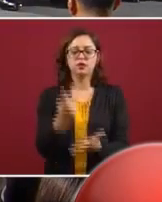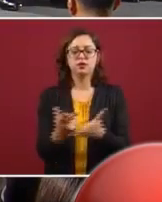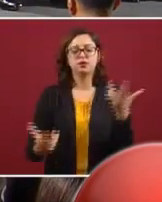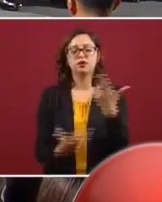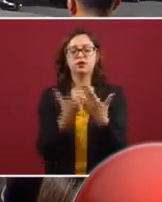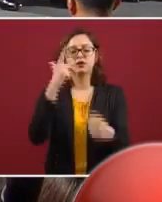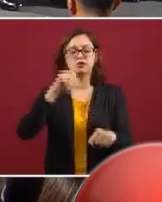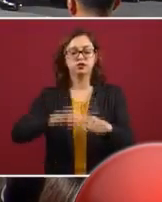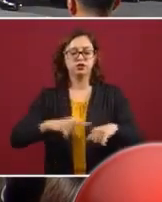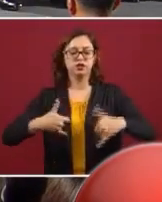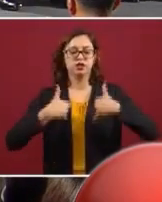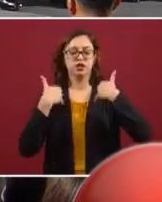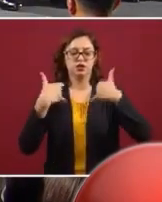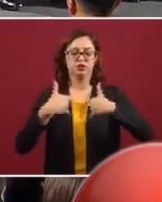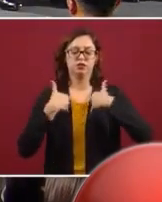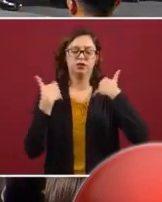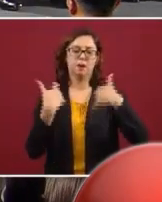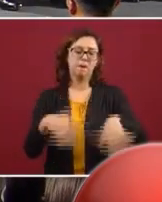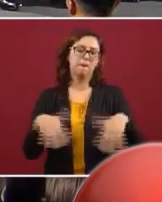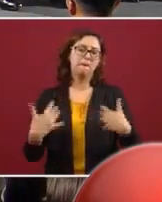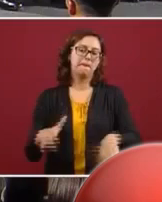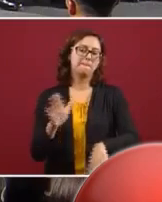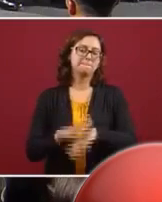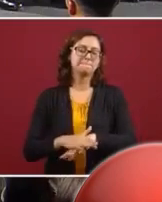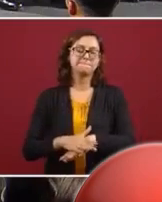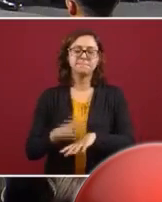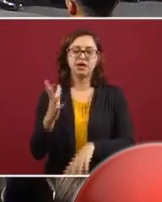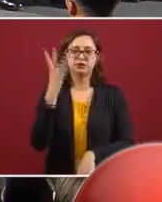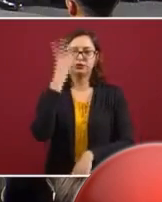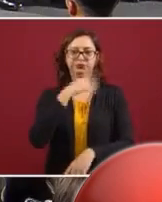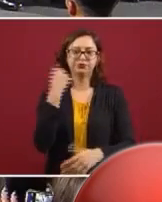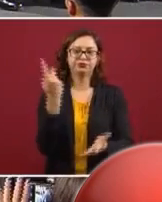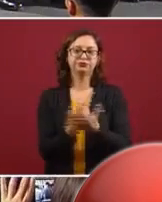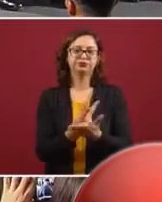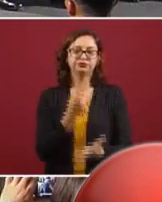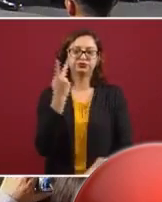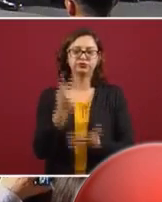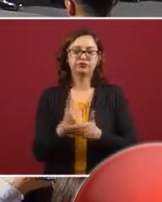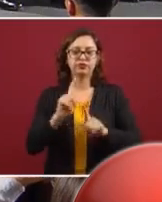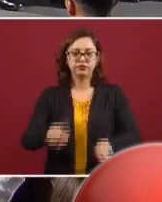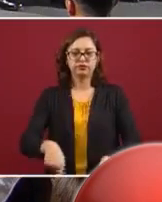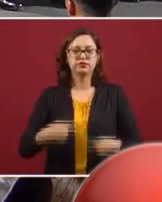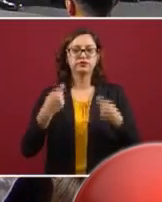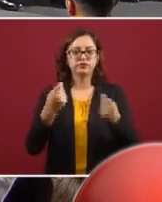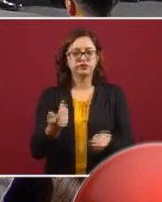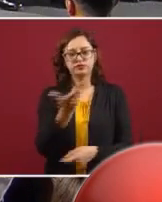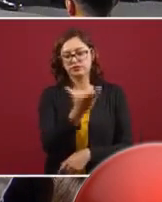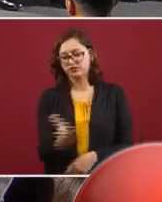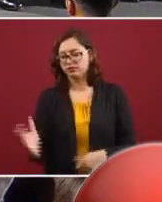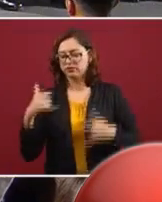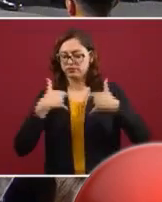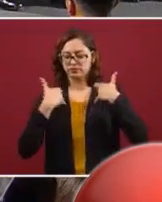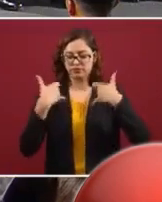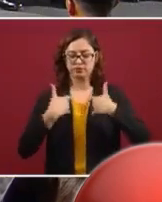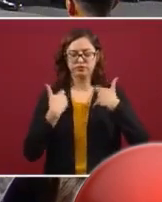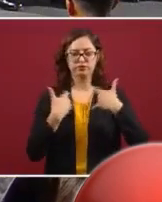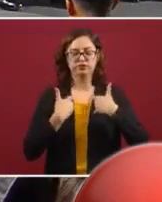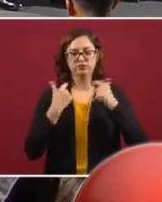Juventud, que es el máximo galardón que el Gobierno de México entrega a las personas jóvenes del